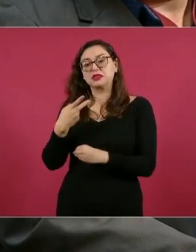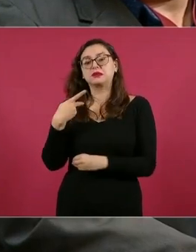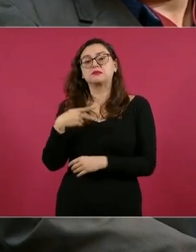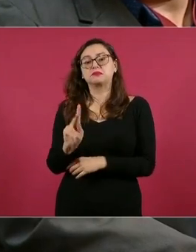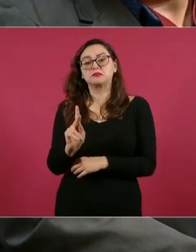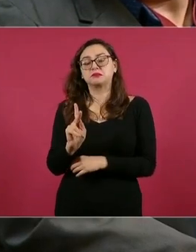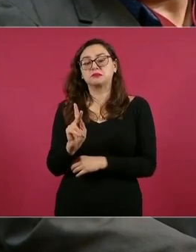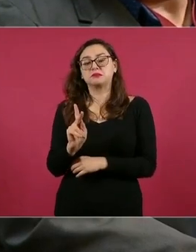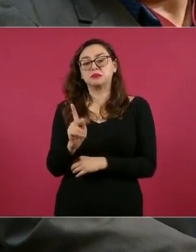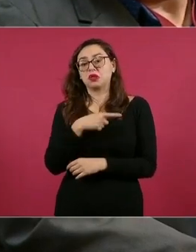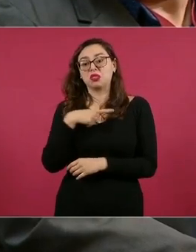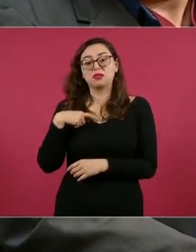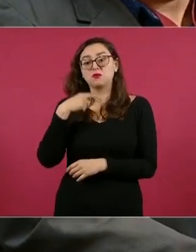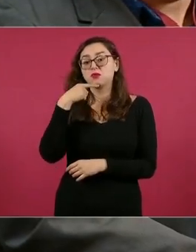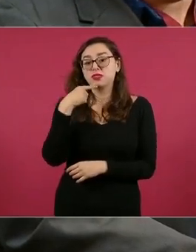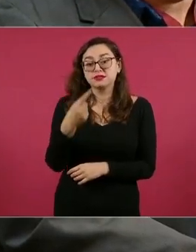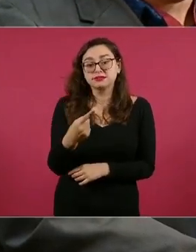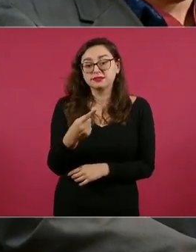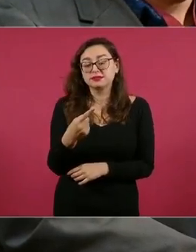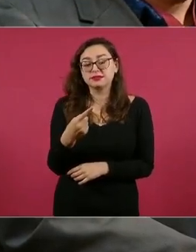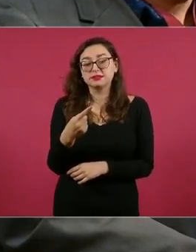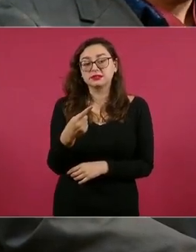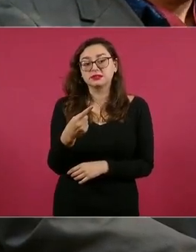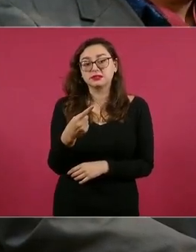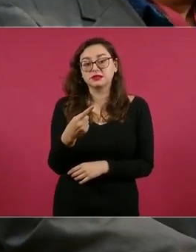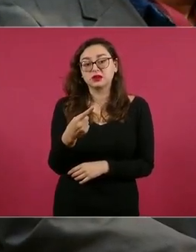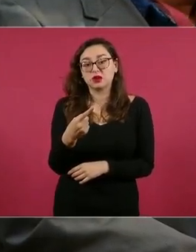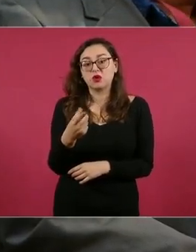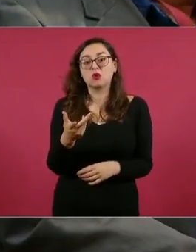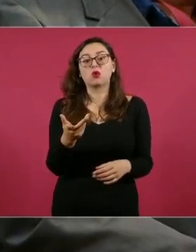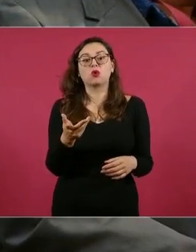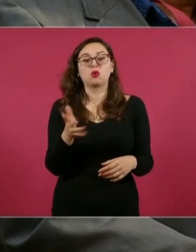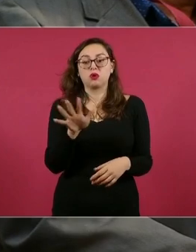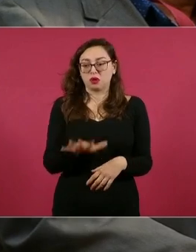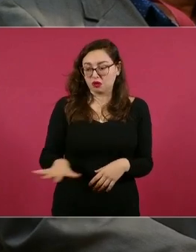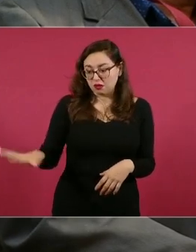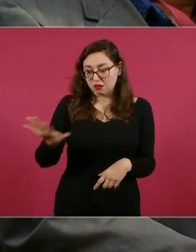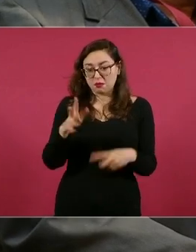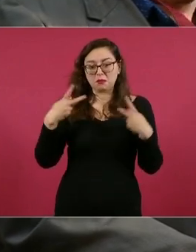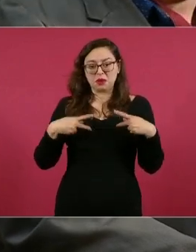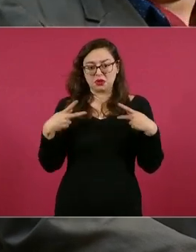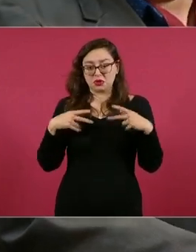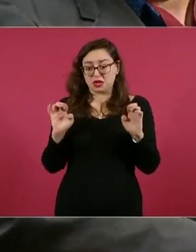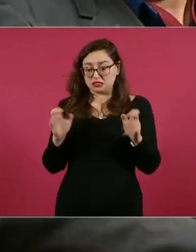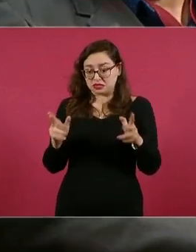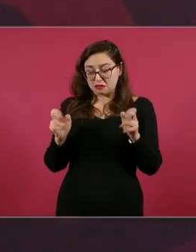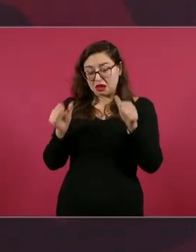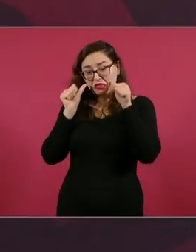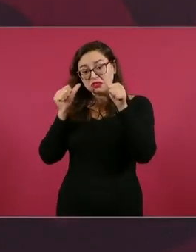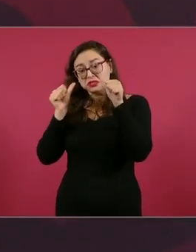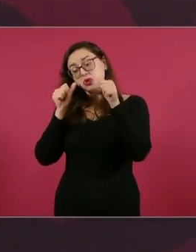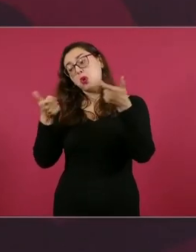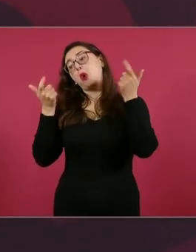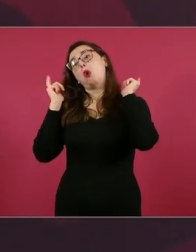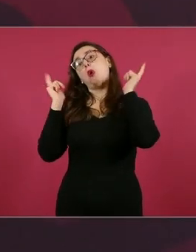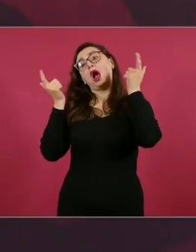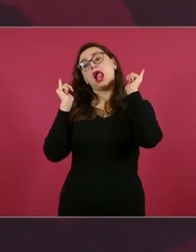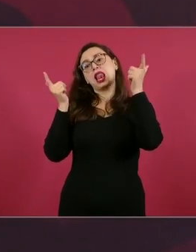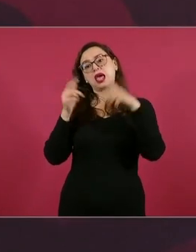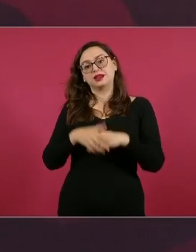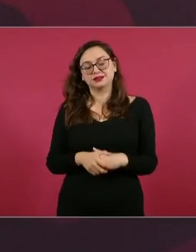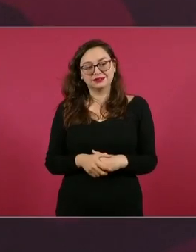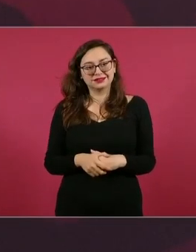cas que eh ojalá se le pueda dar una atención a los desplazados sí la estamos haciendo por eso